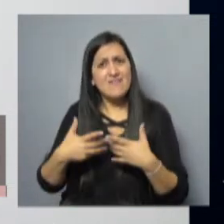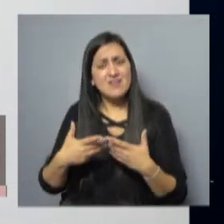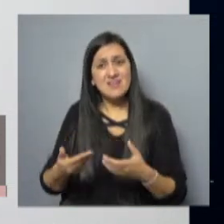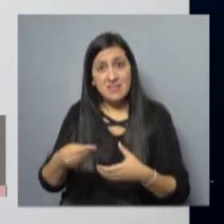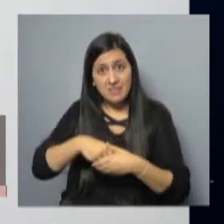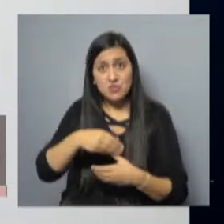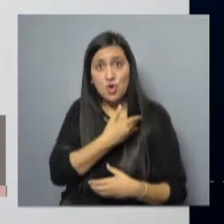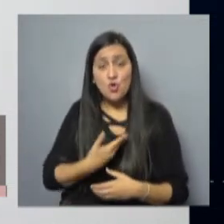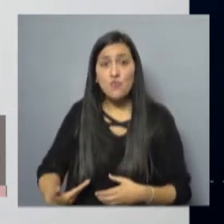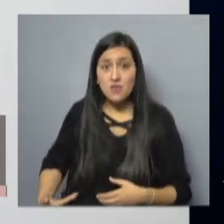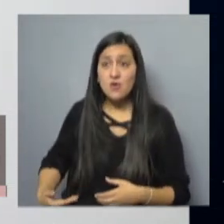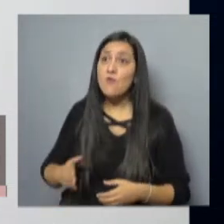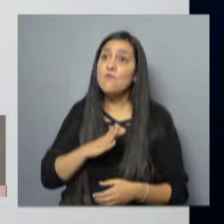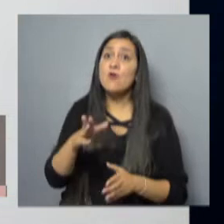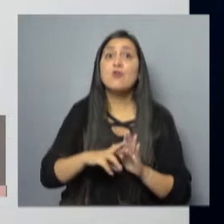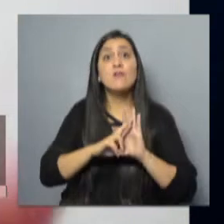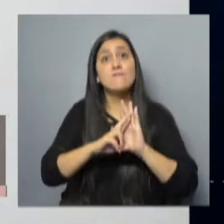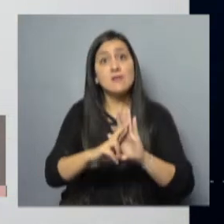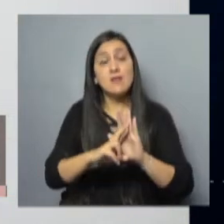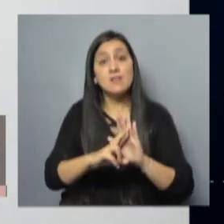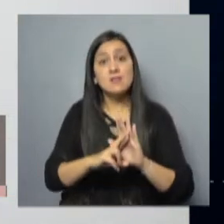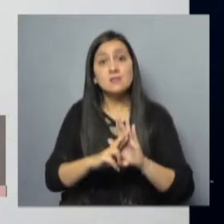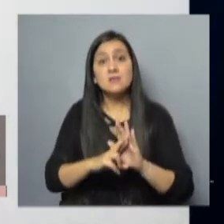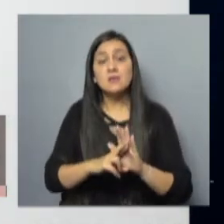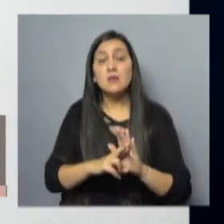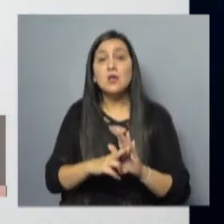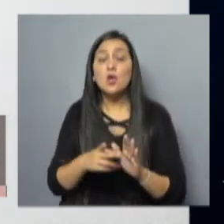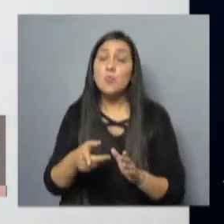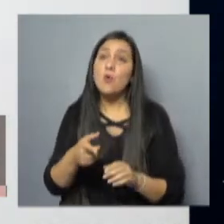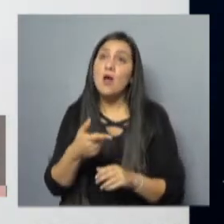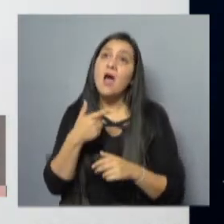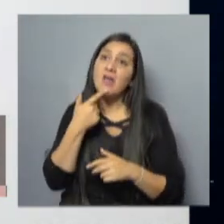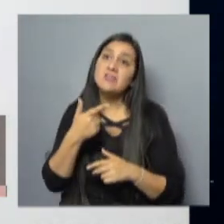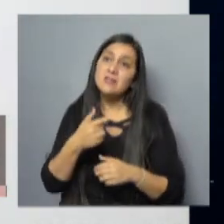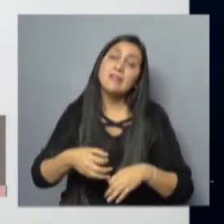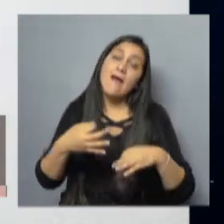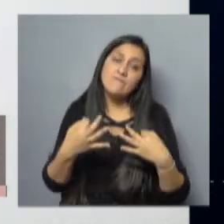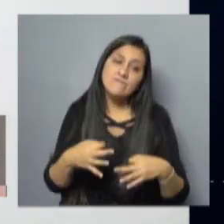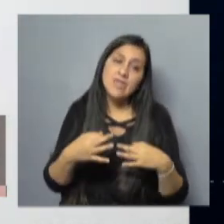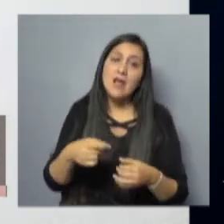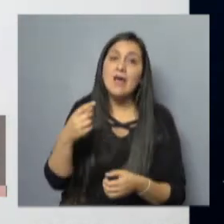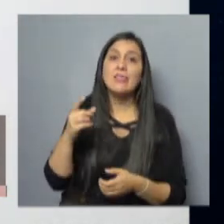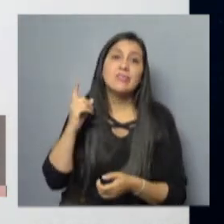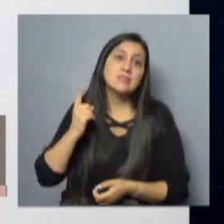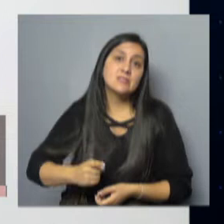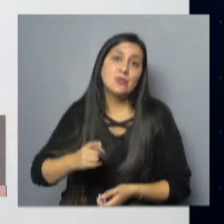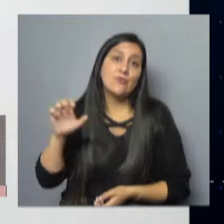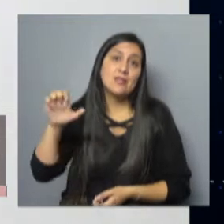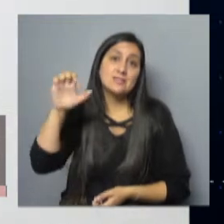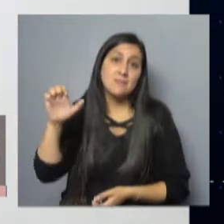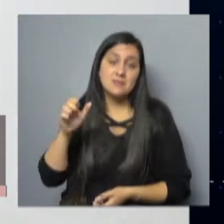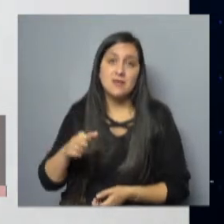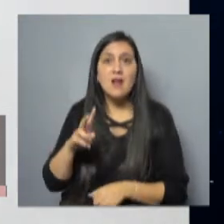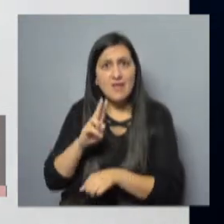hayan salido referentes a salir a justificar la decisión de estas empresas la defensa de la libertad